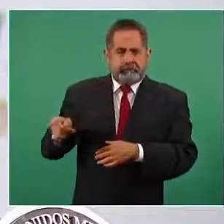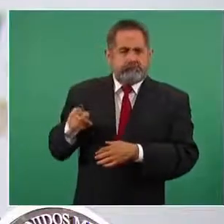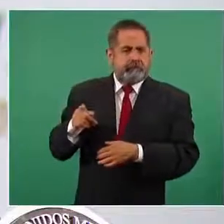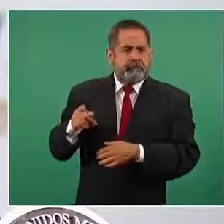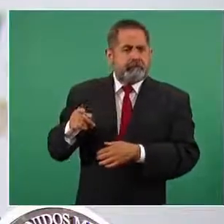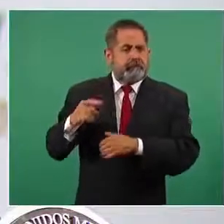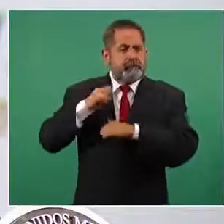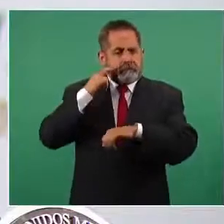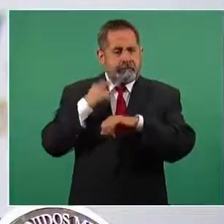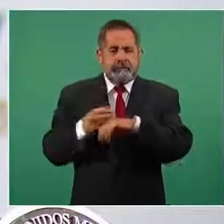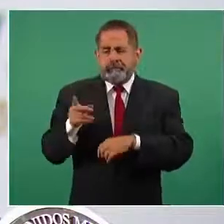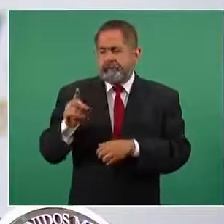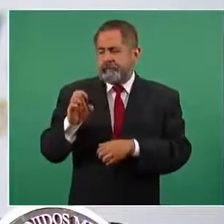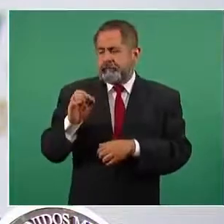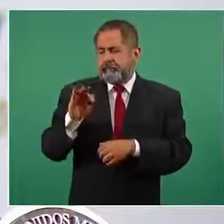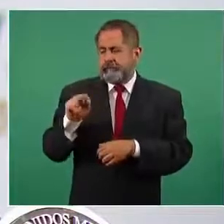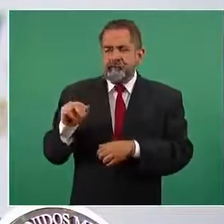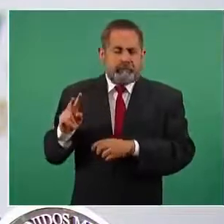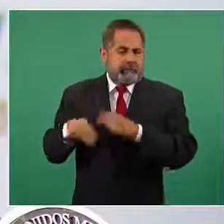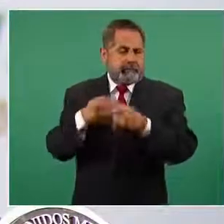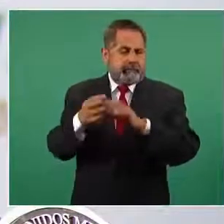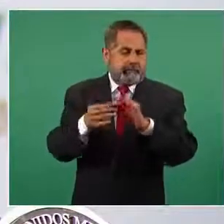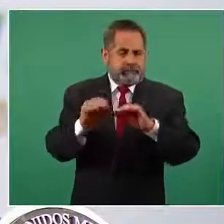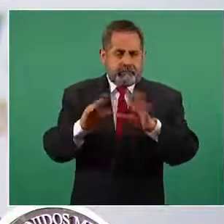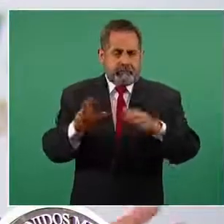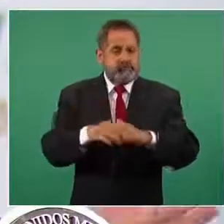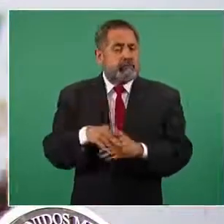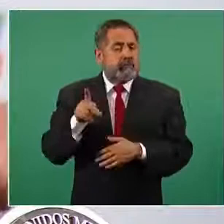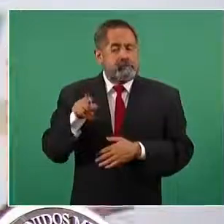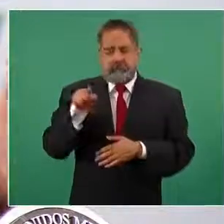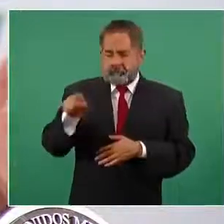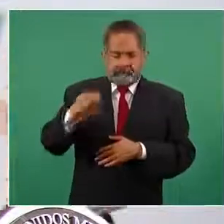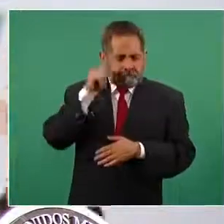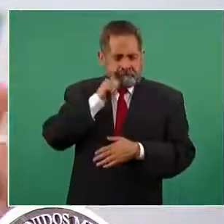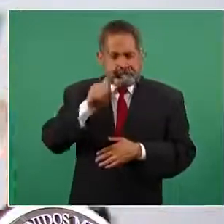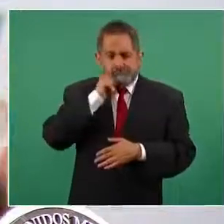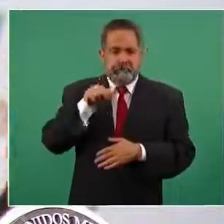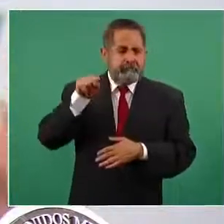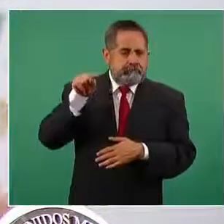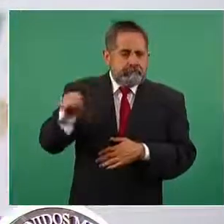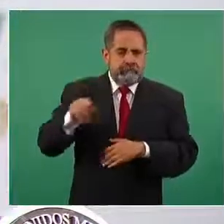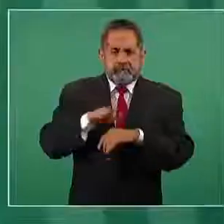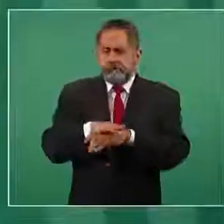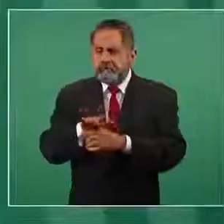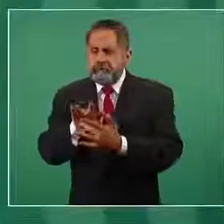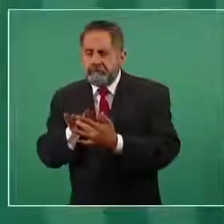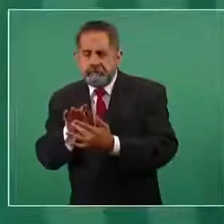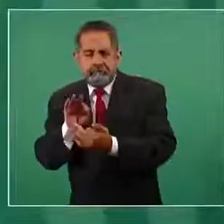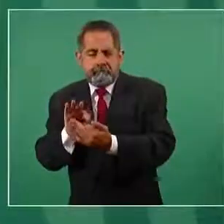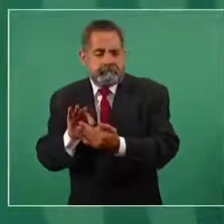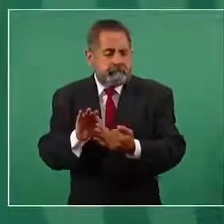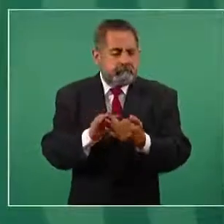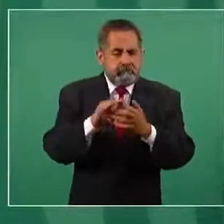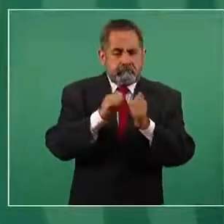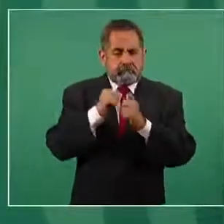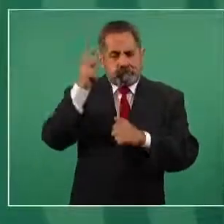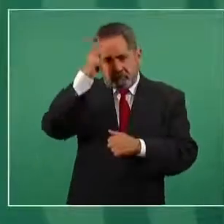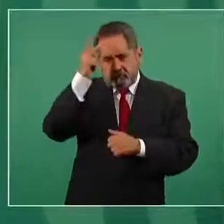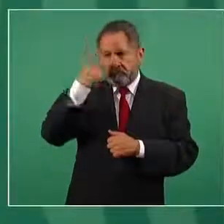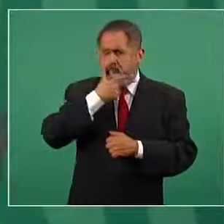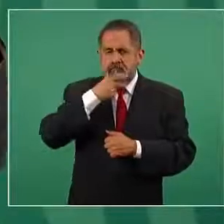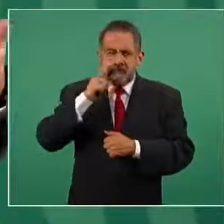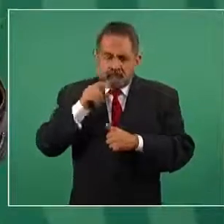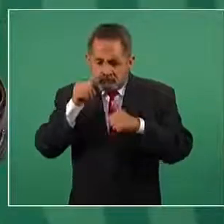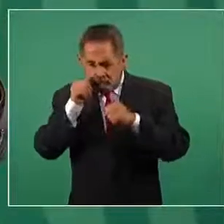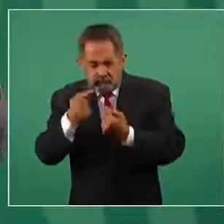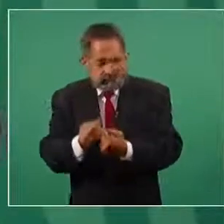dar algún detalle adicional, pero en el sistema educativo siempre está muy cercano la capacidad de psicólogas, psicólogos